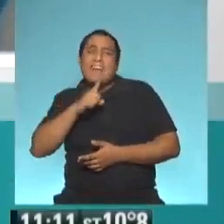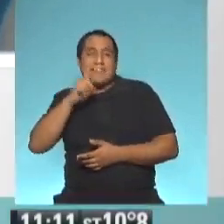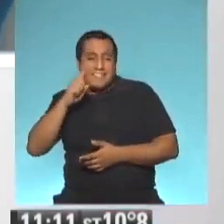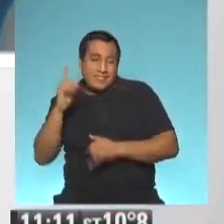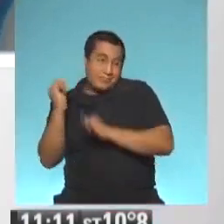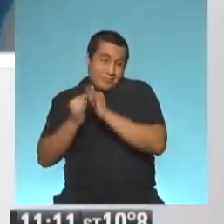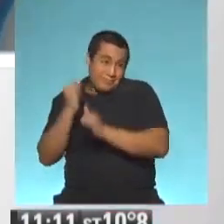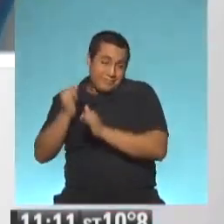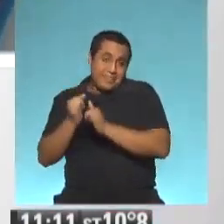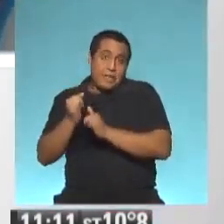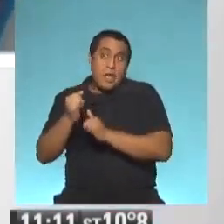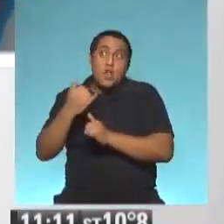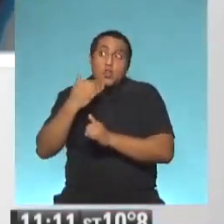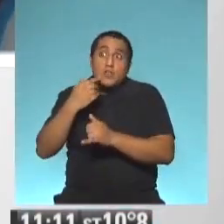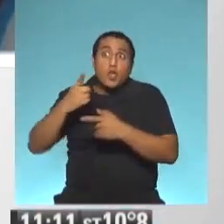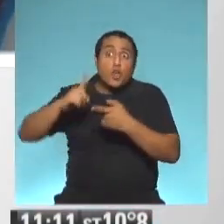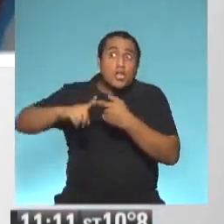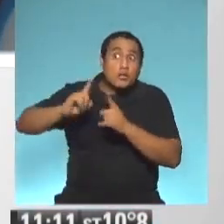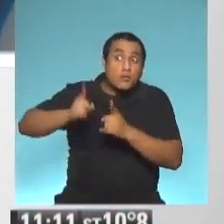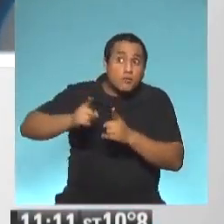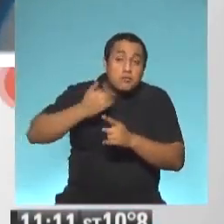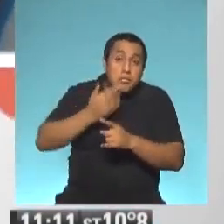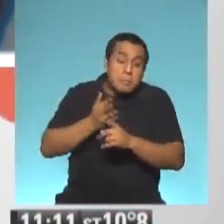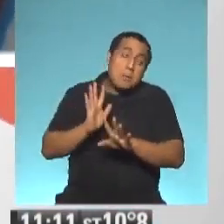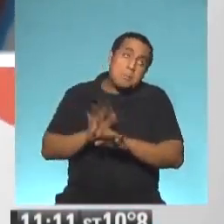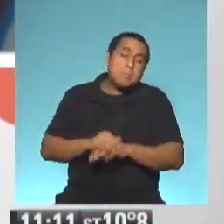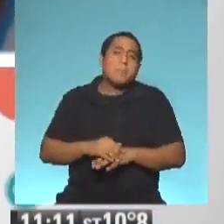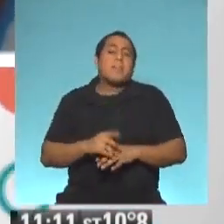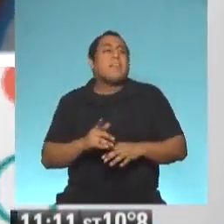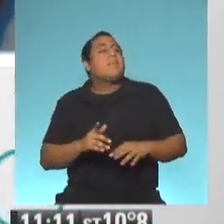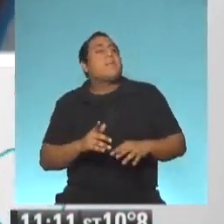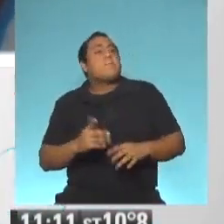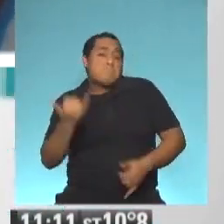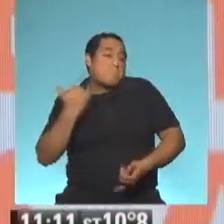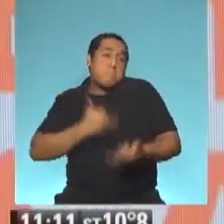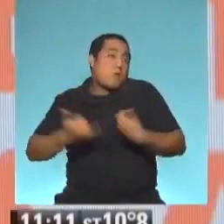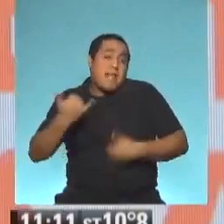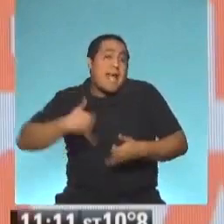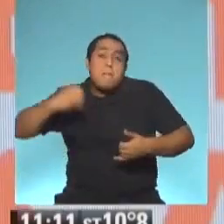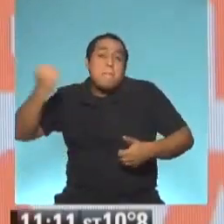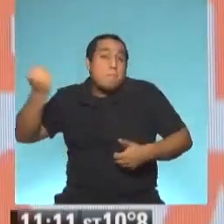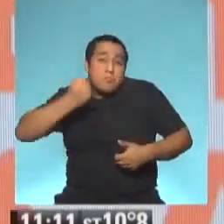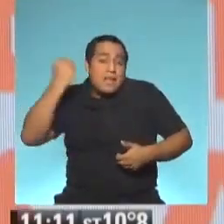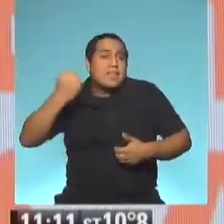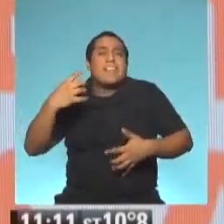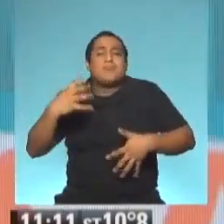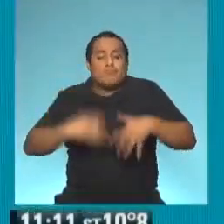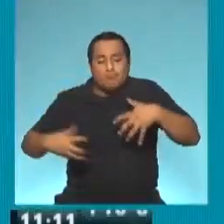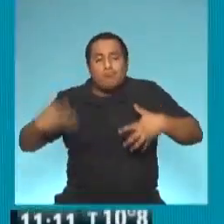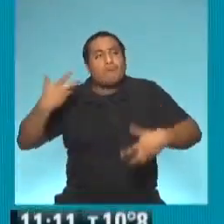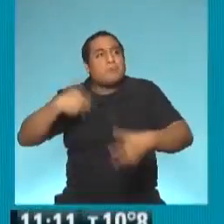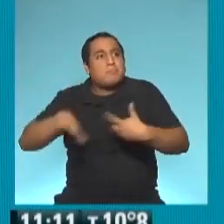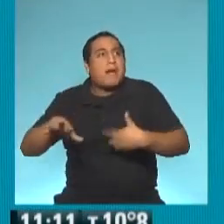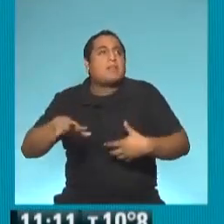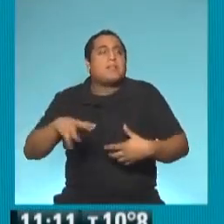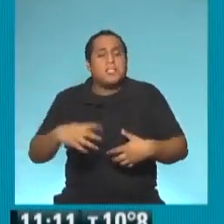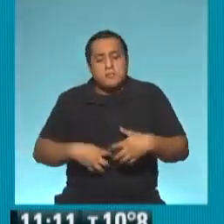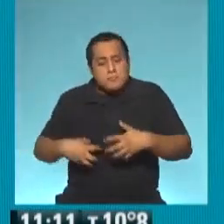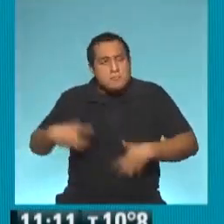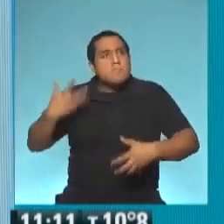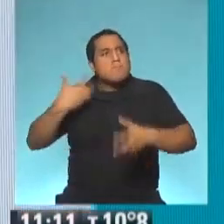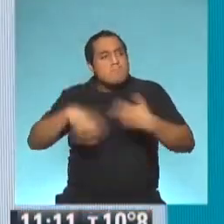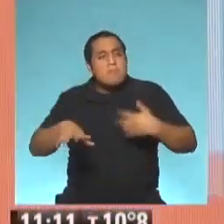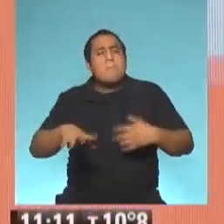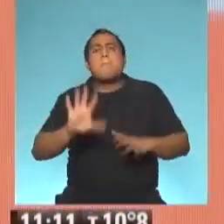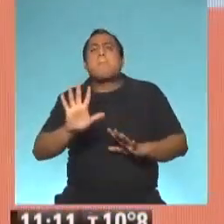sé si todavía sigue al aire, pero decíamos, y nos contaba él la importancia de este tipo de trasplantes, en este caso los trasplantes renales. ¿Cómo